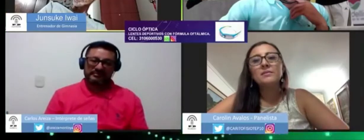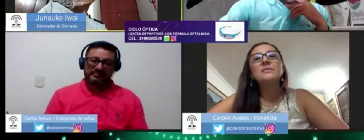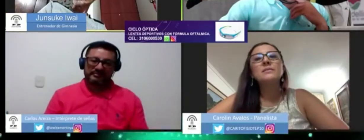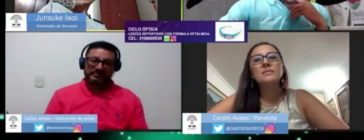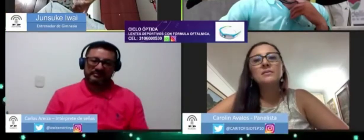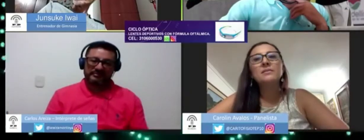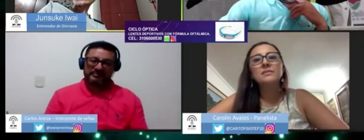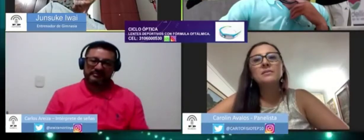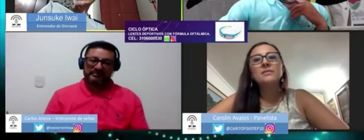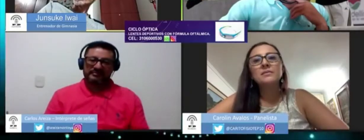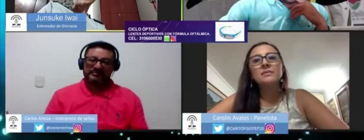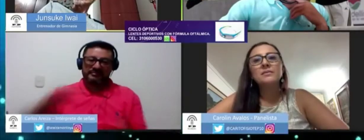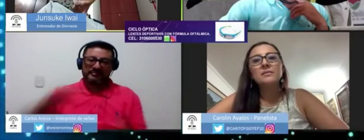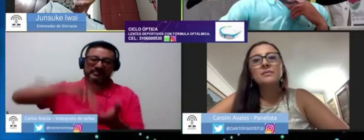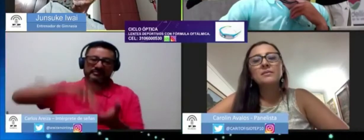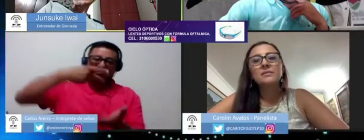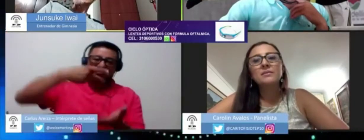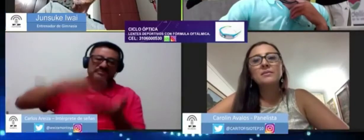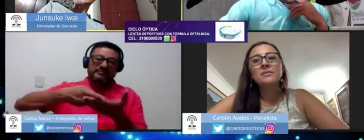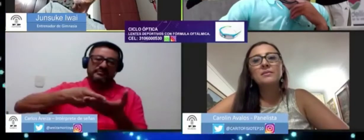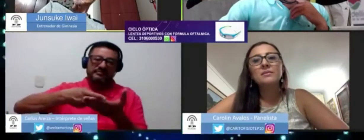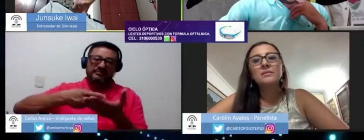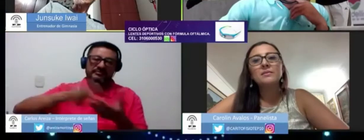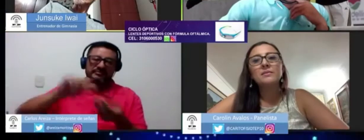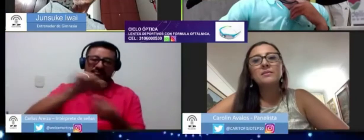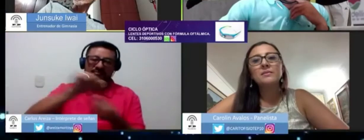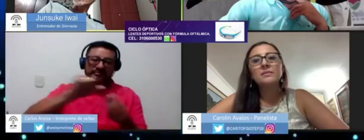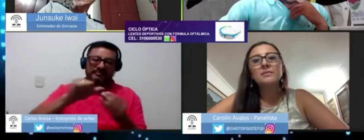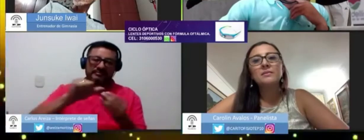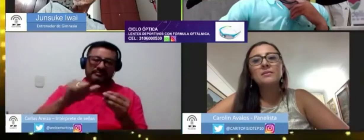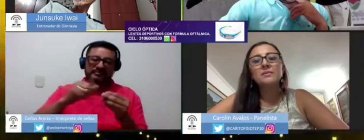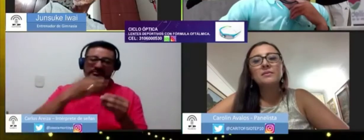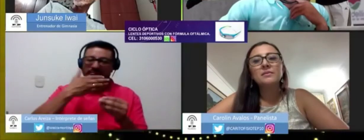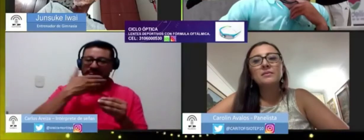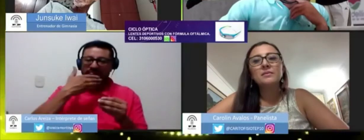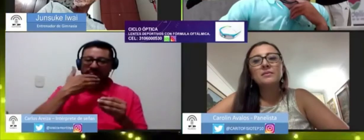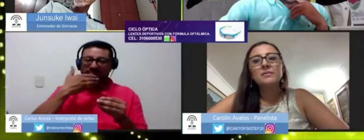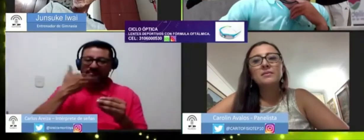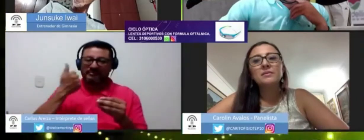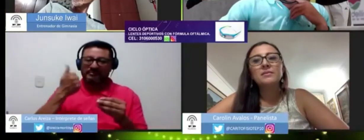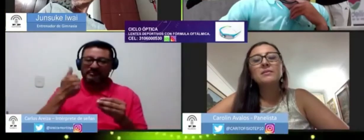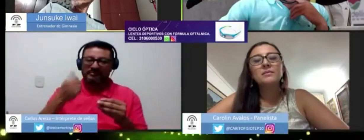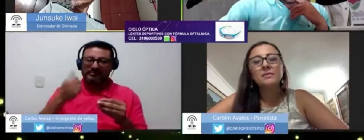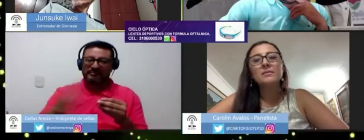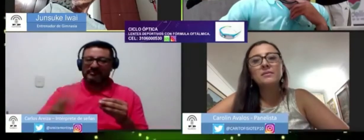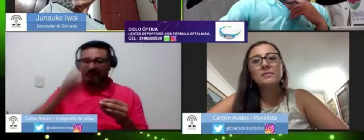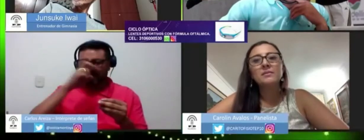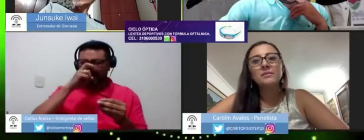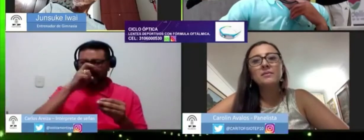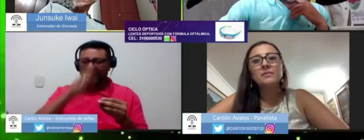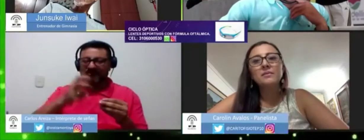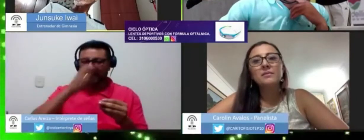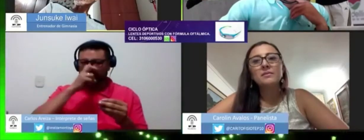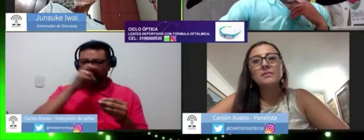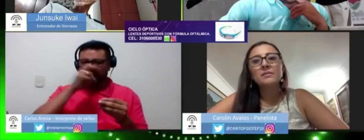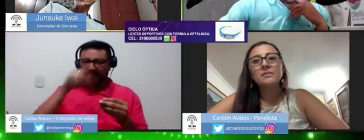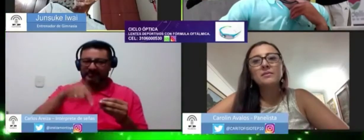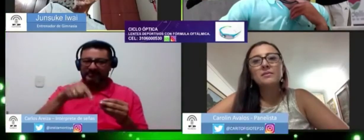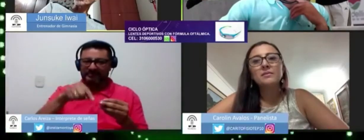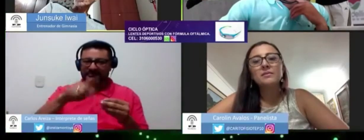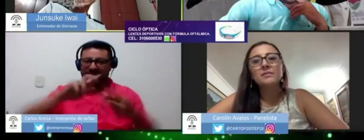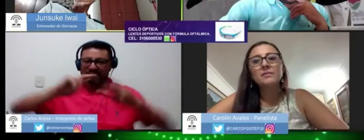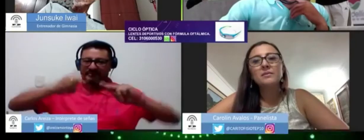gimnasta. Pero cambio femenino es mucho más estricta. Y aquí está un